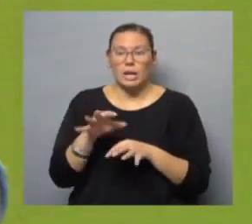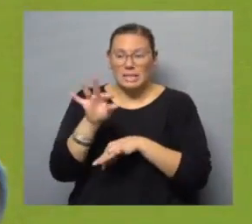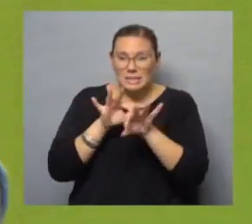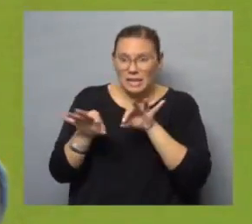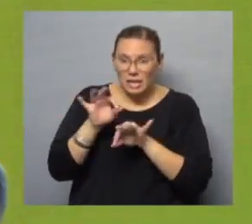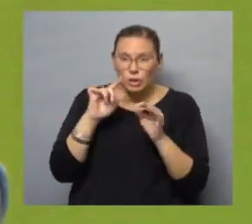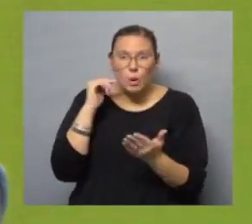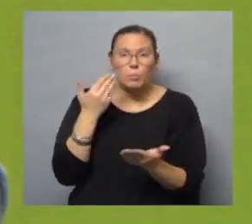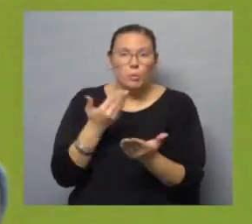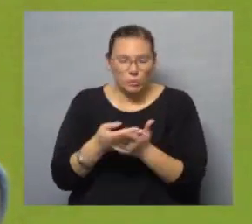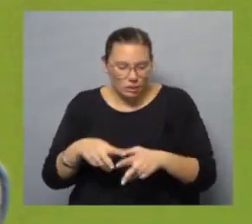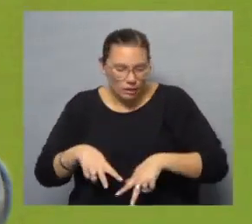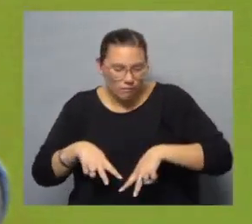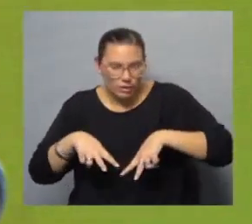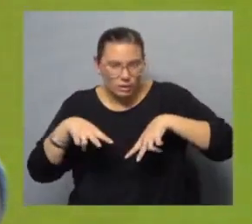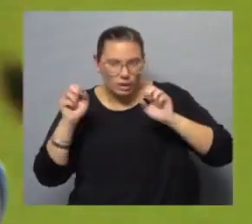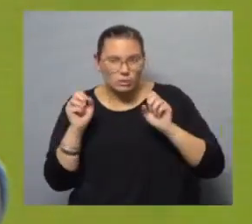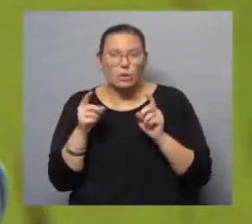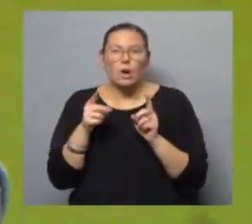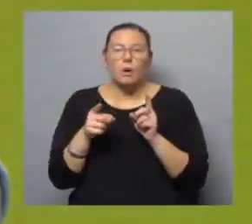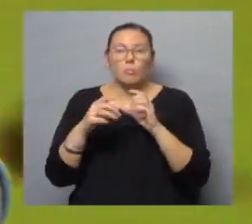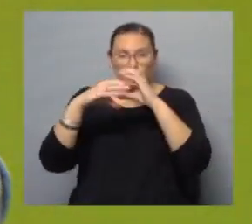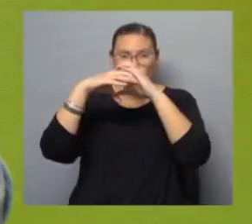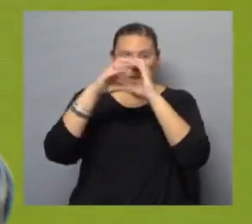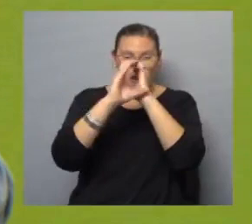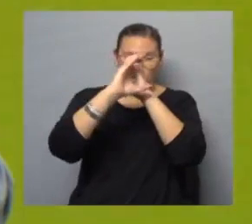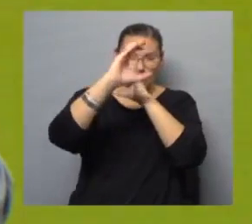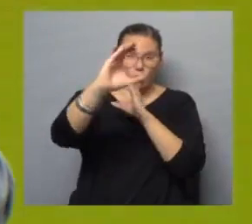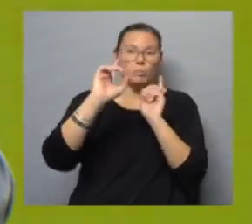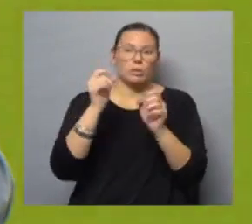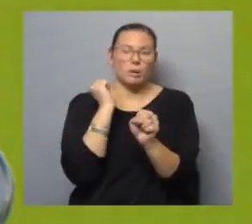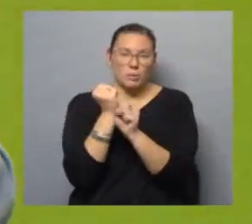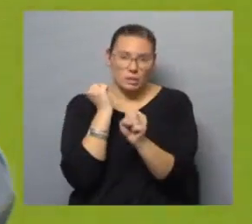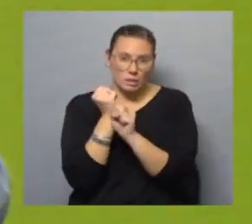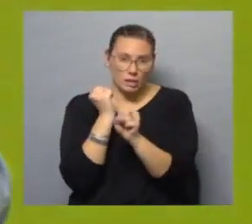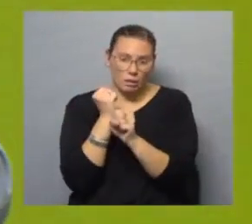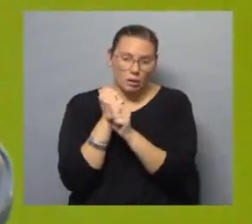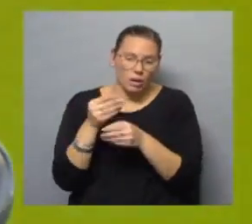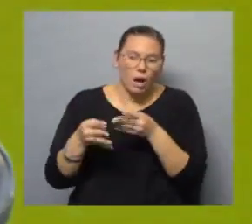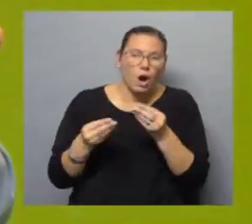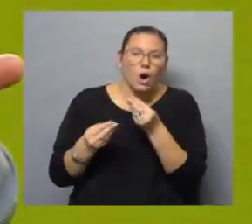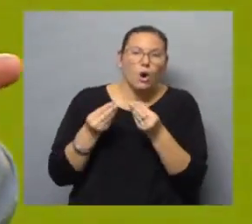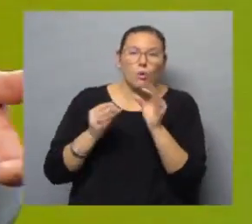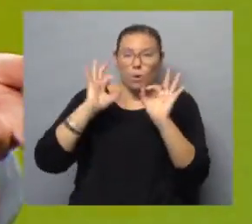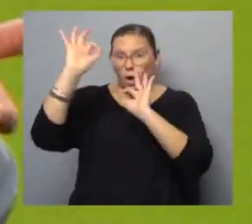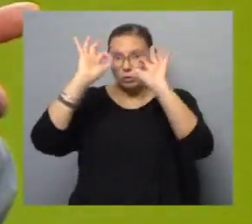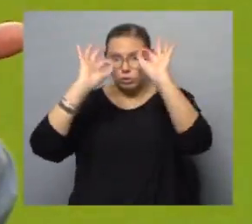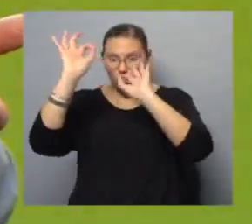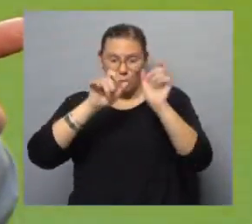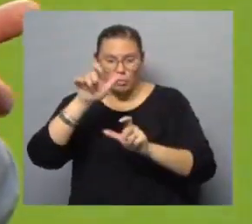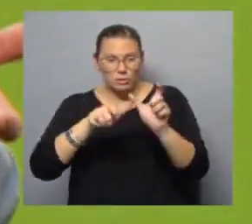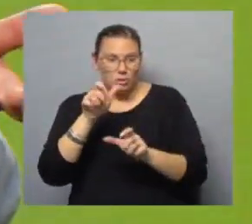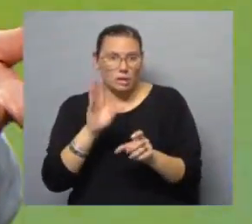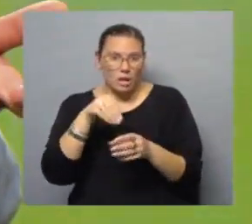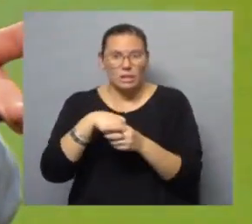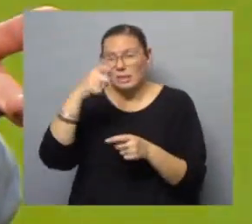de propuestas de investigación para el uso del telescopio, también trabaja en la interfase entre los astrónomos usuarios y la